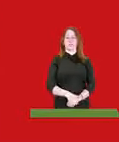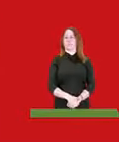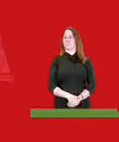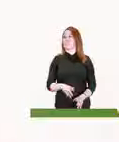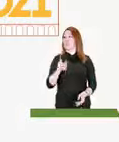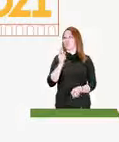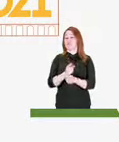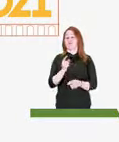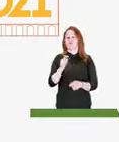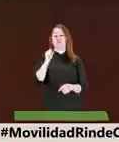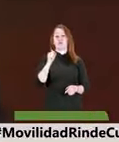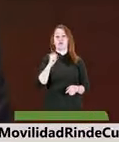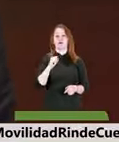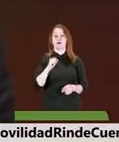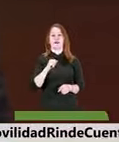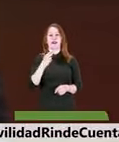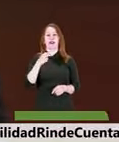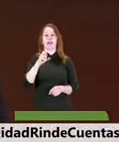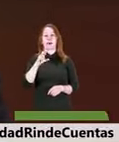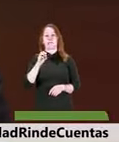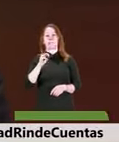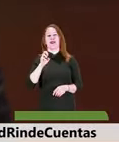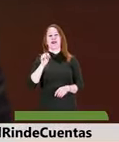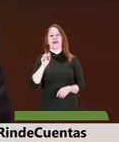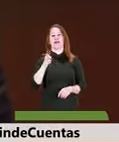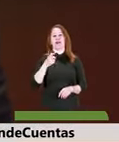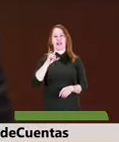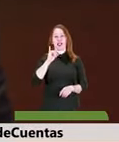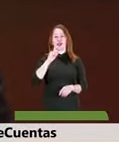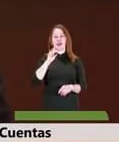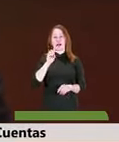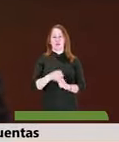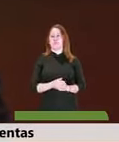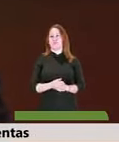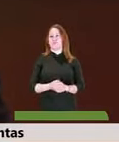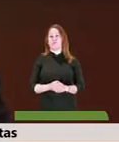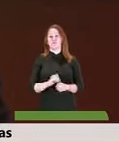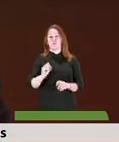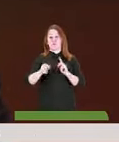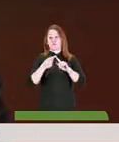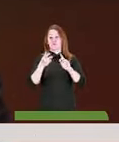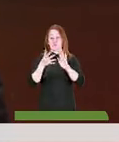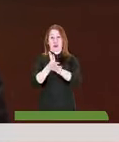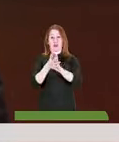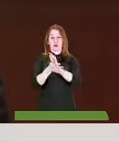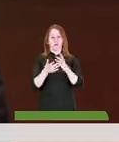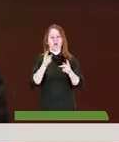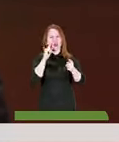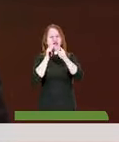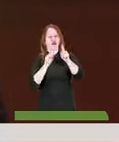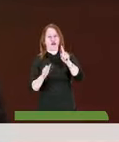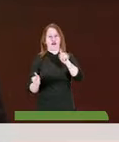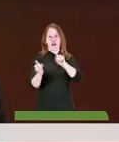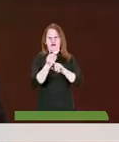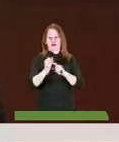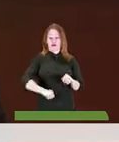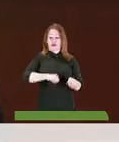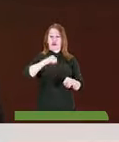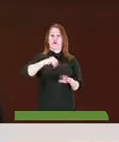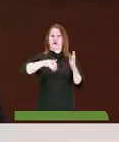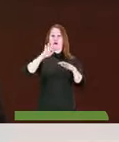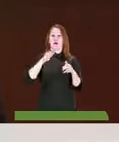Efectivamente, Hermenegildo, primero contarle que uno de los logros que más nos enorgullece es el ejercicio